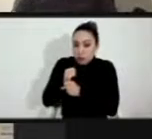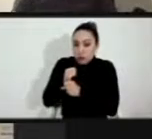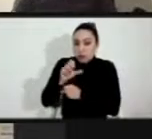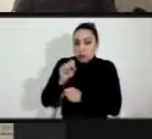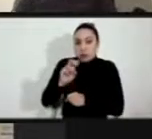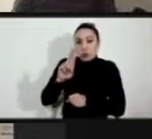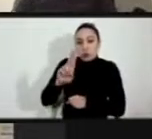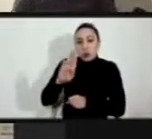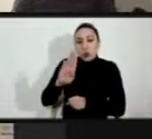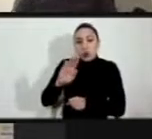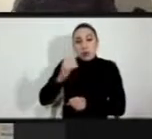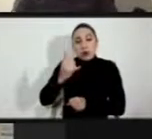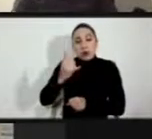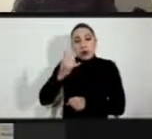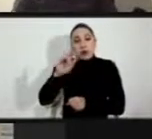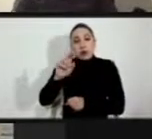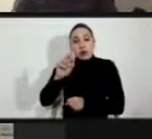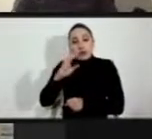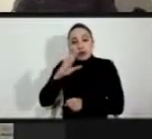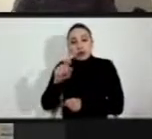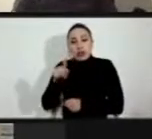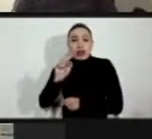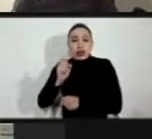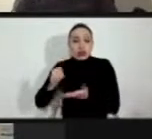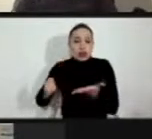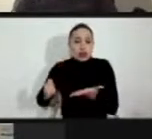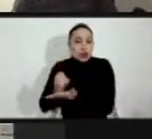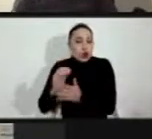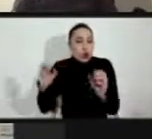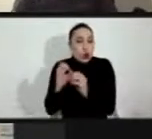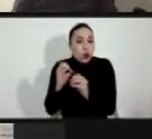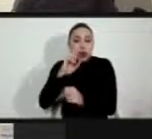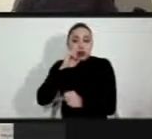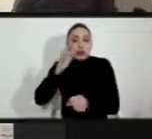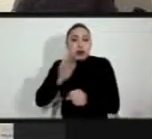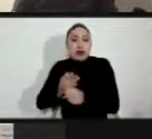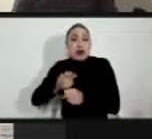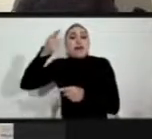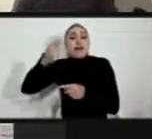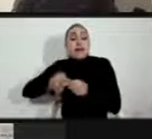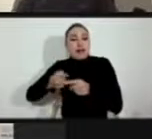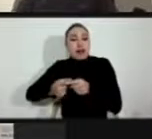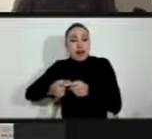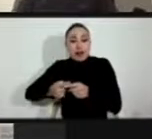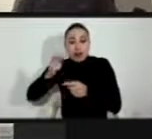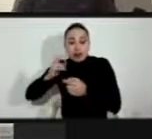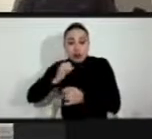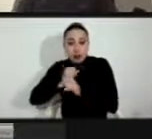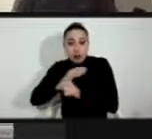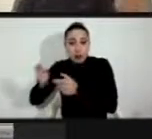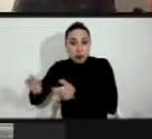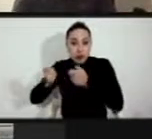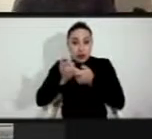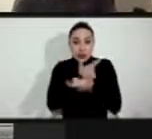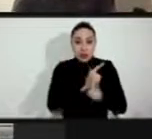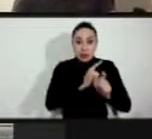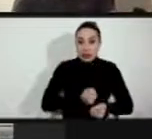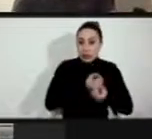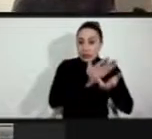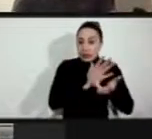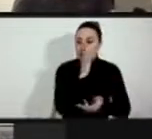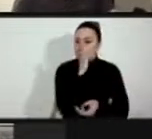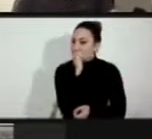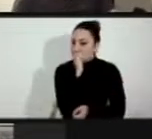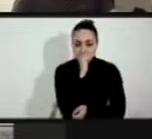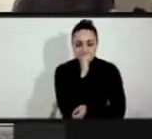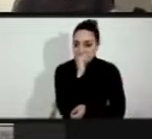ha determinado en su última instancia, no se puede compartir públicamente. Incluso cuando hay una demanda